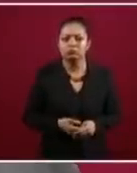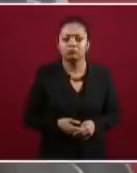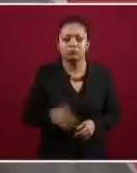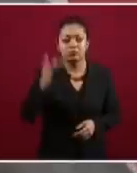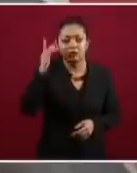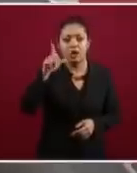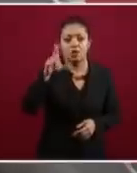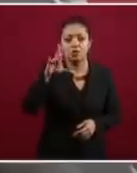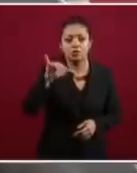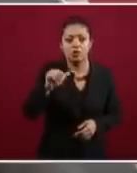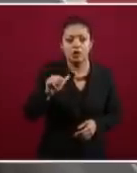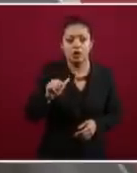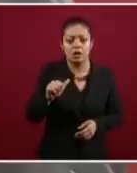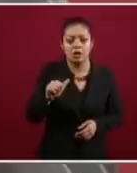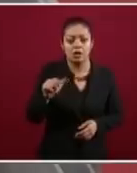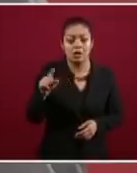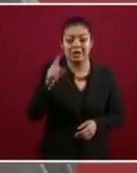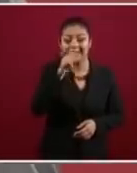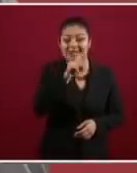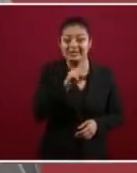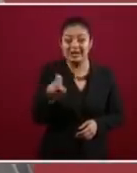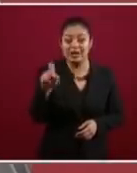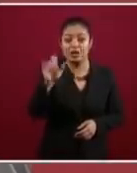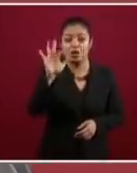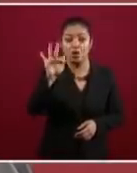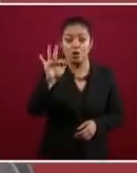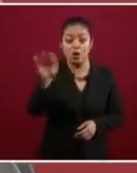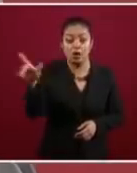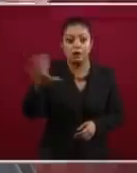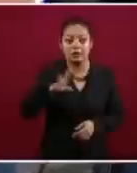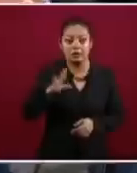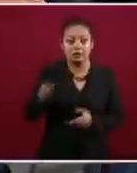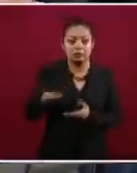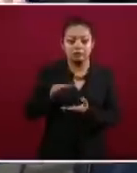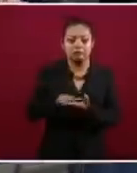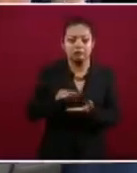Santa Lucía, 140 amparos.